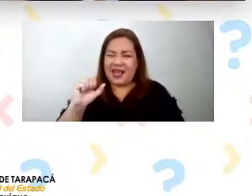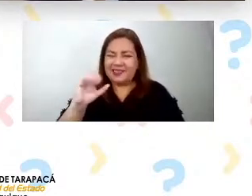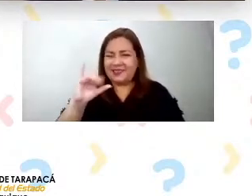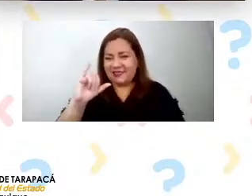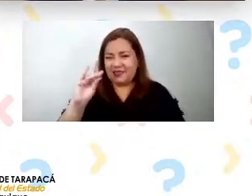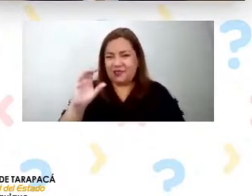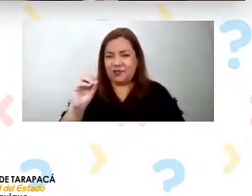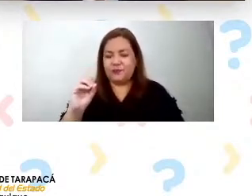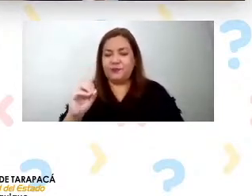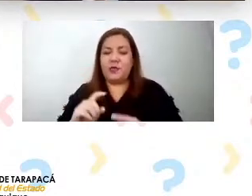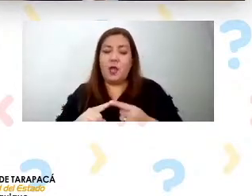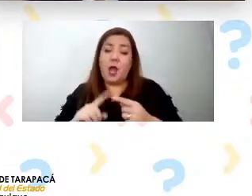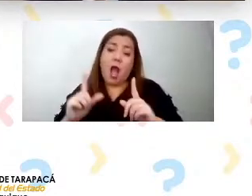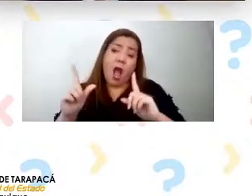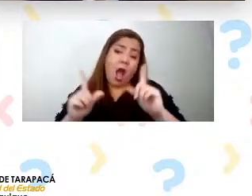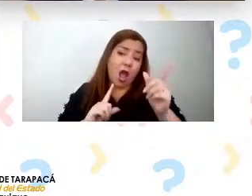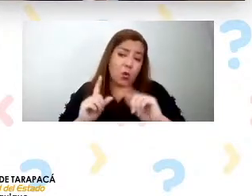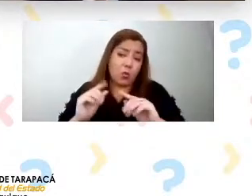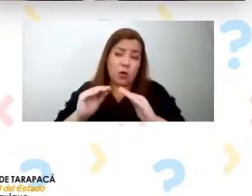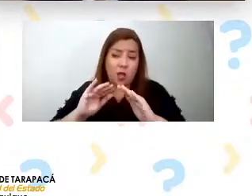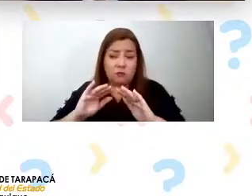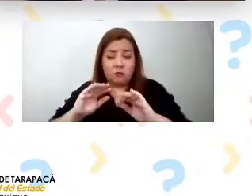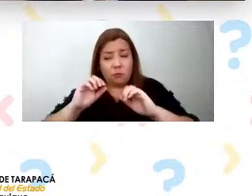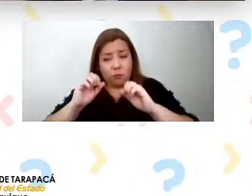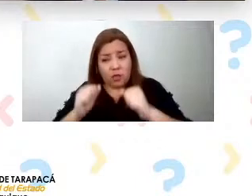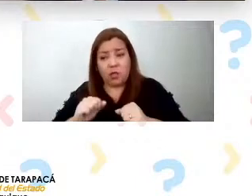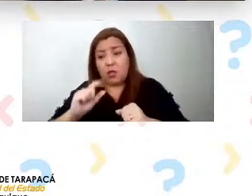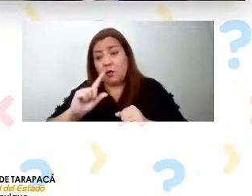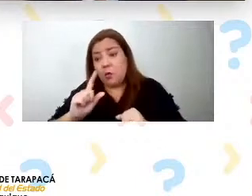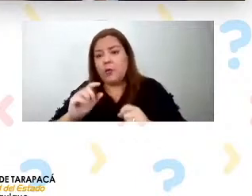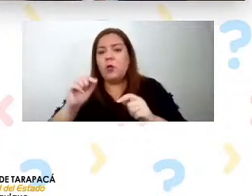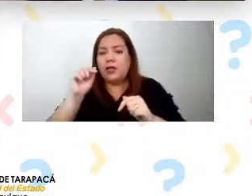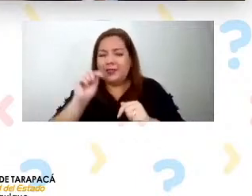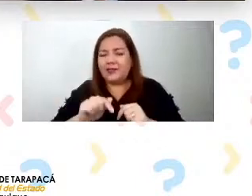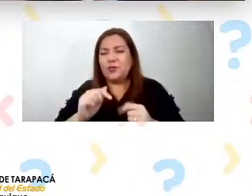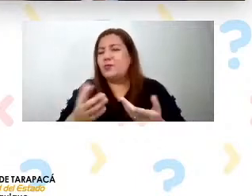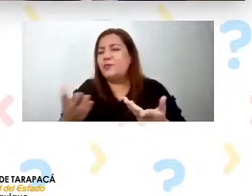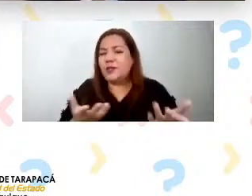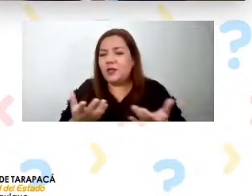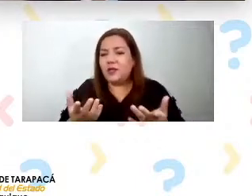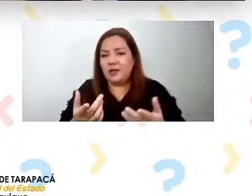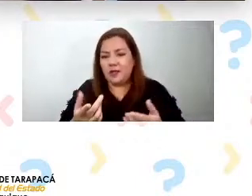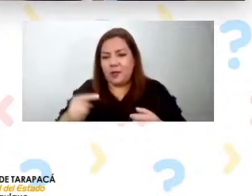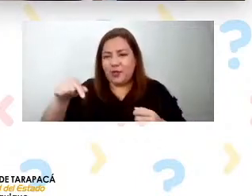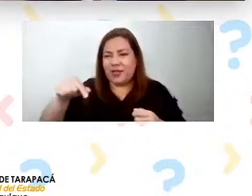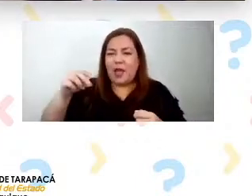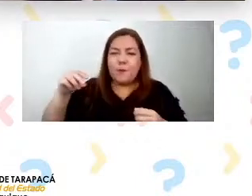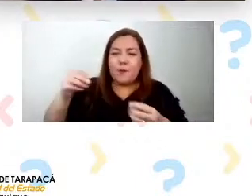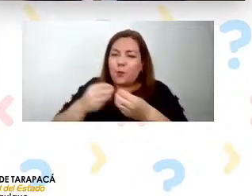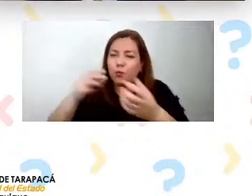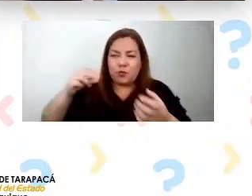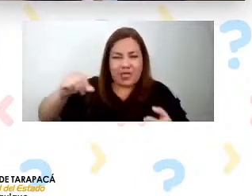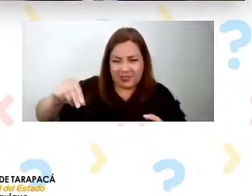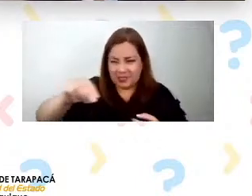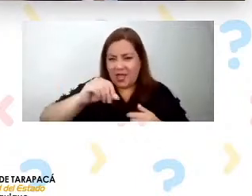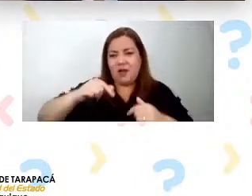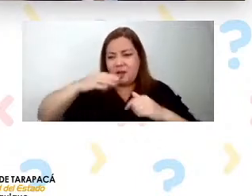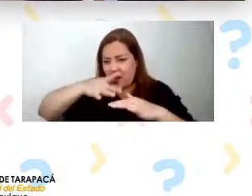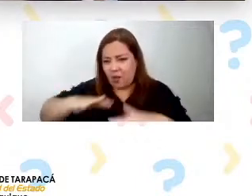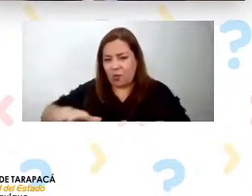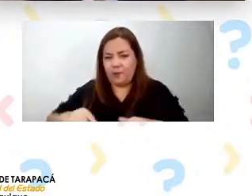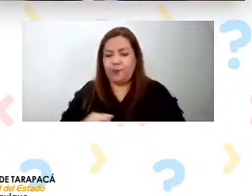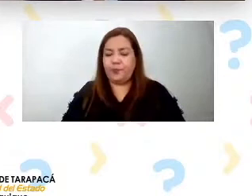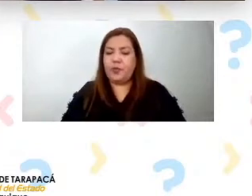la alcalinidad, pero esta condición tiene que ver también con la salinidad. En